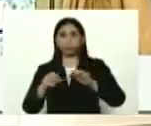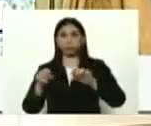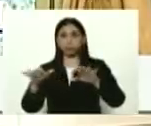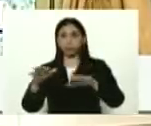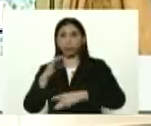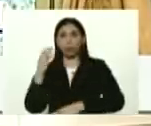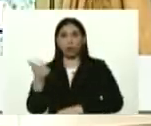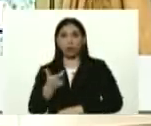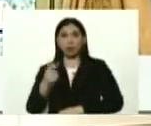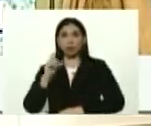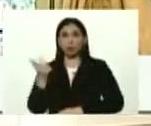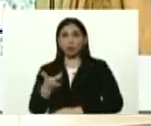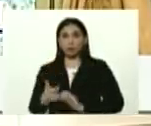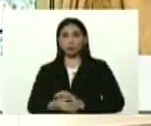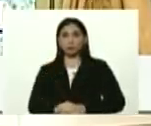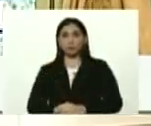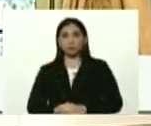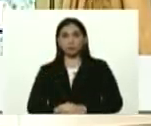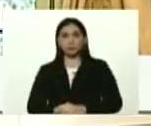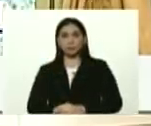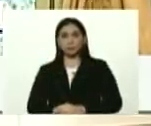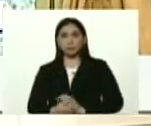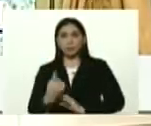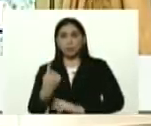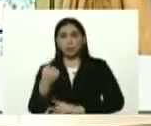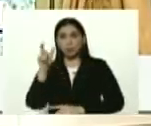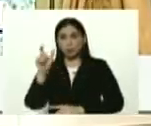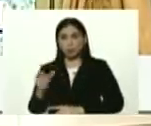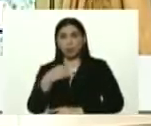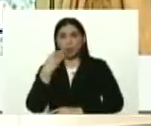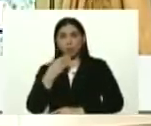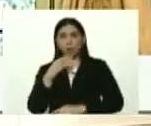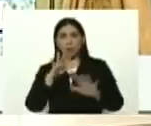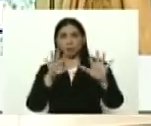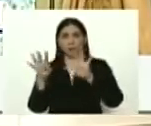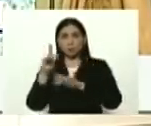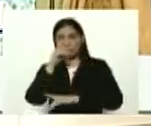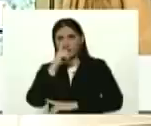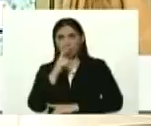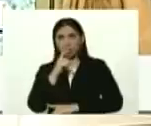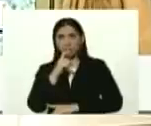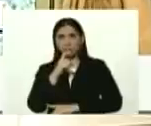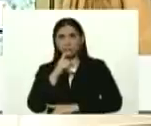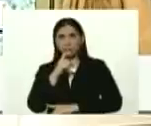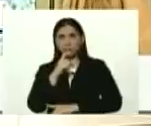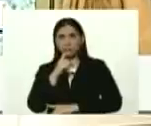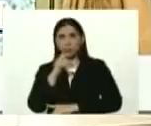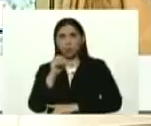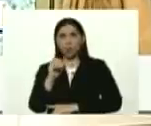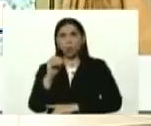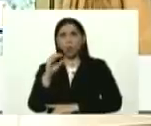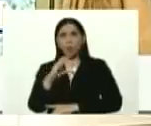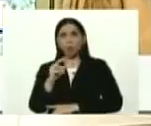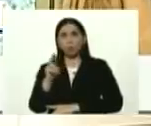Guarena, Guatire. Un caso de un muchacho de 19 años, Ocumare del Tuy.